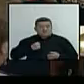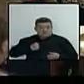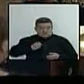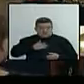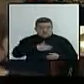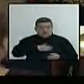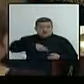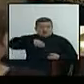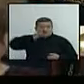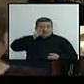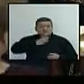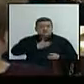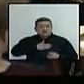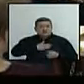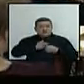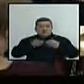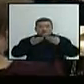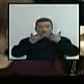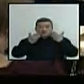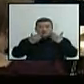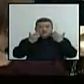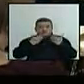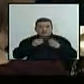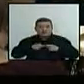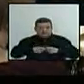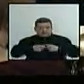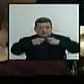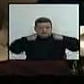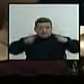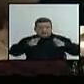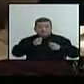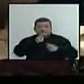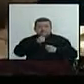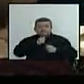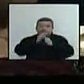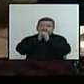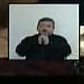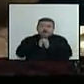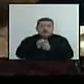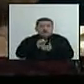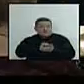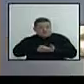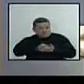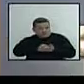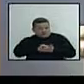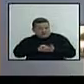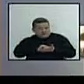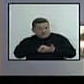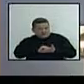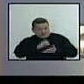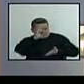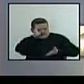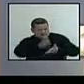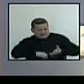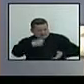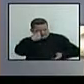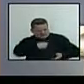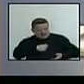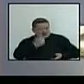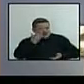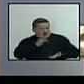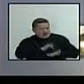Misericordia, Dios mío, por tu bondad, por tu inmensa compasión, borra mi culpa. Lava del todo mi